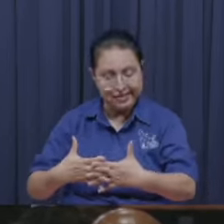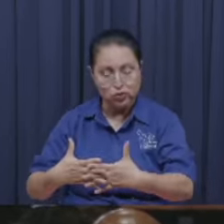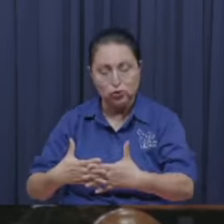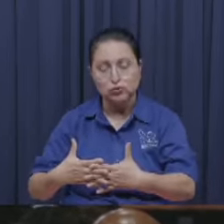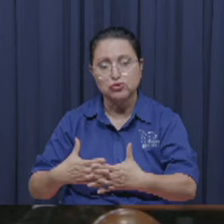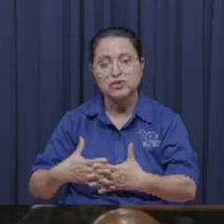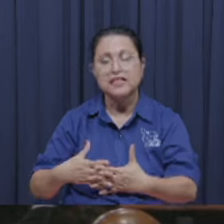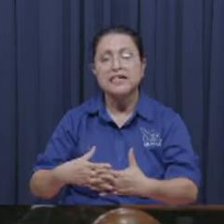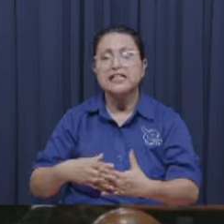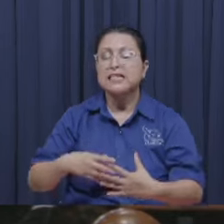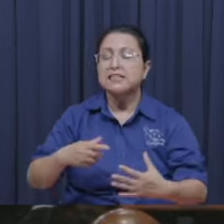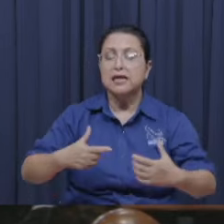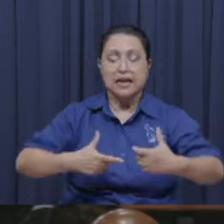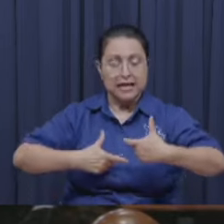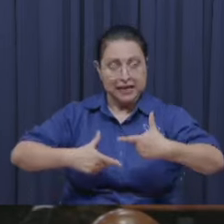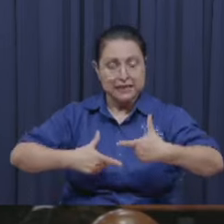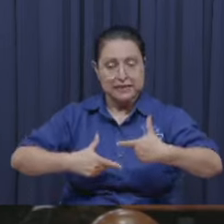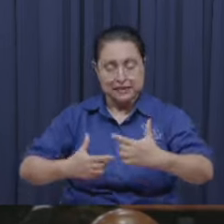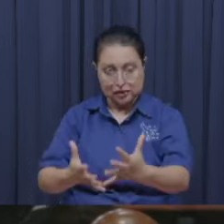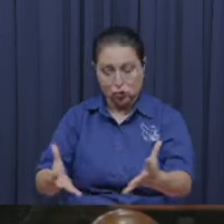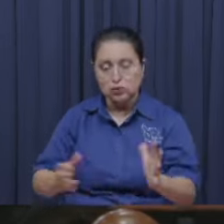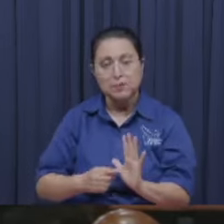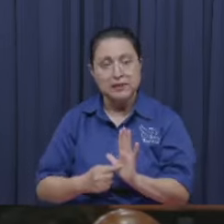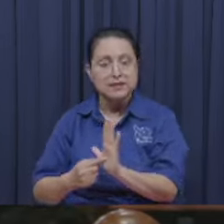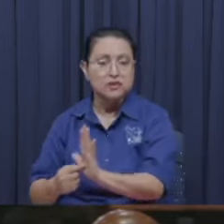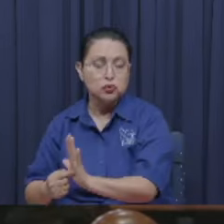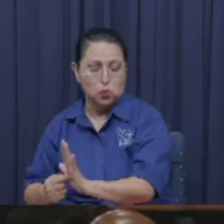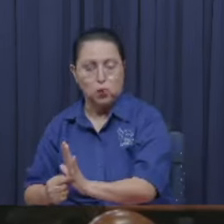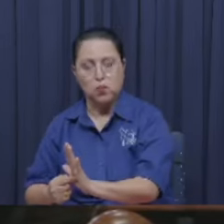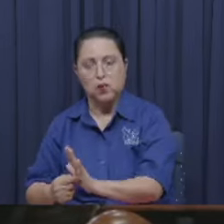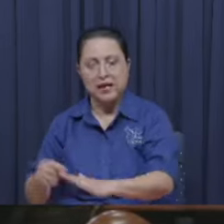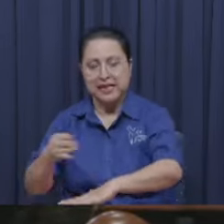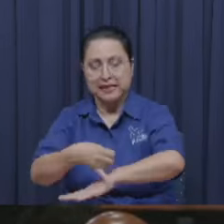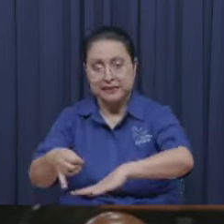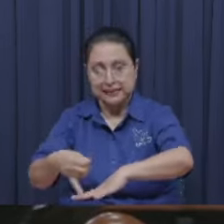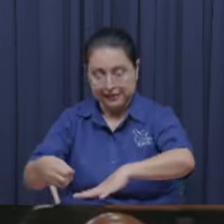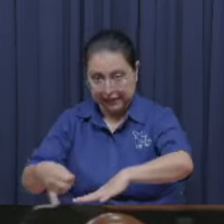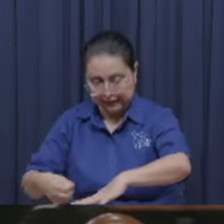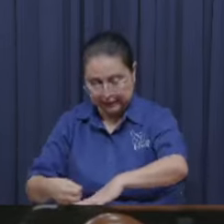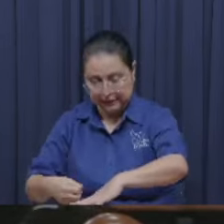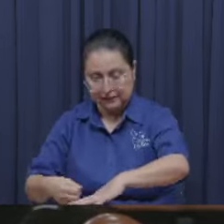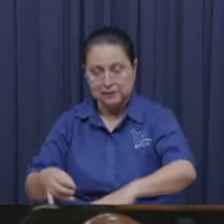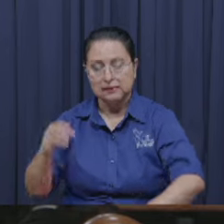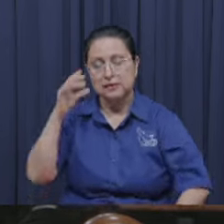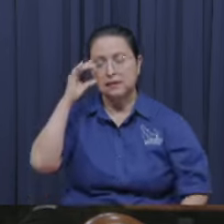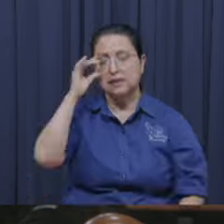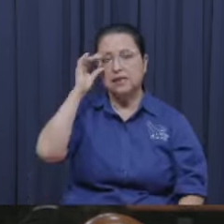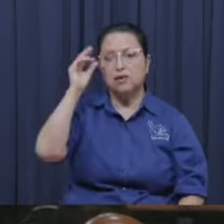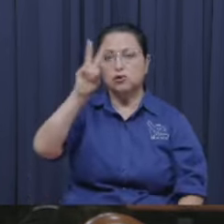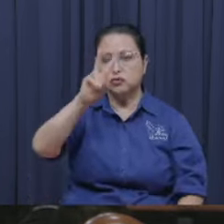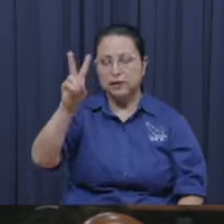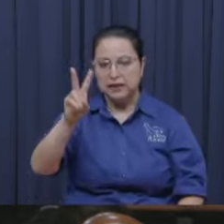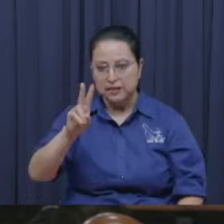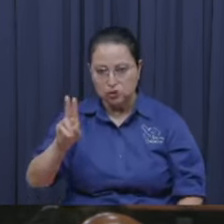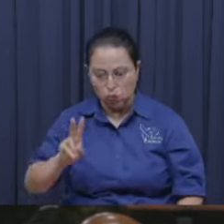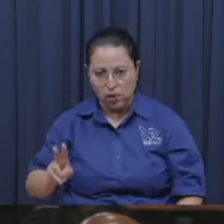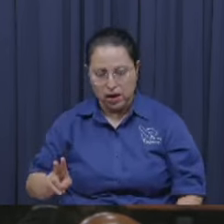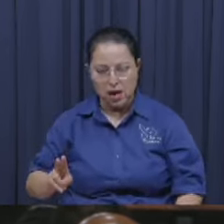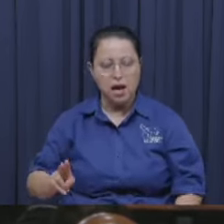ahí tenemos la repercusión de Irán en América, en Venezuela. Y de los británicos.